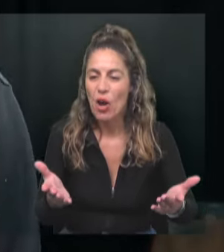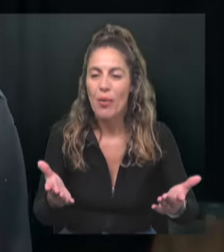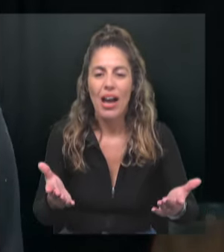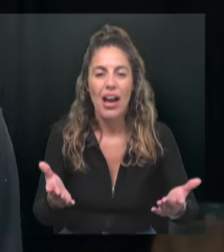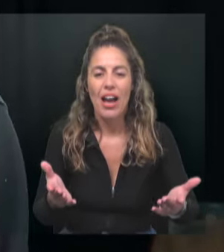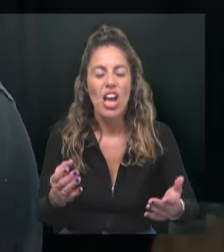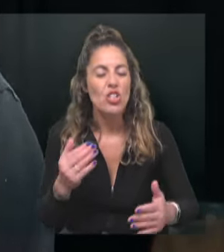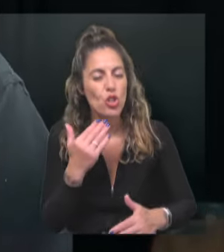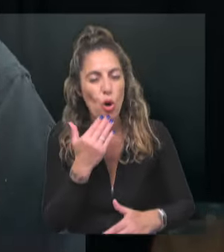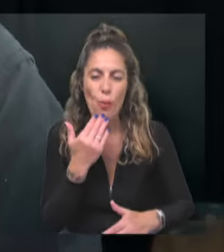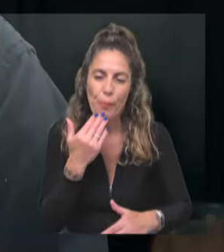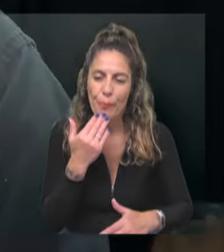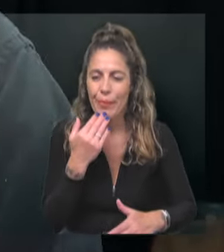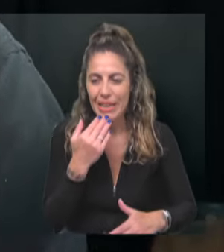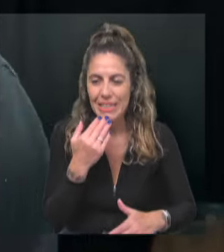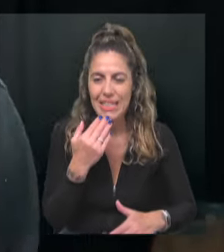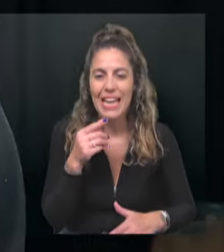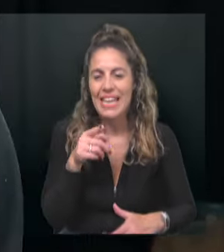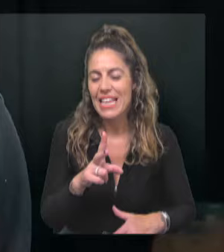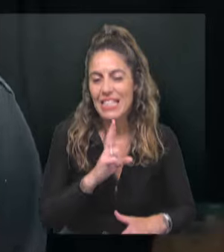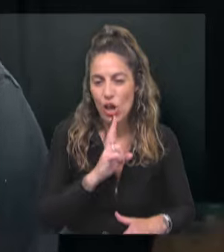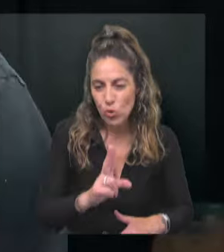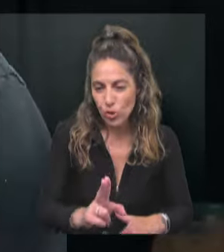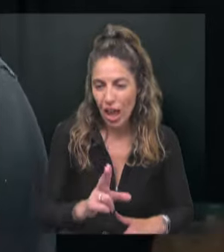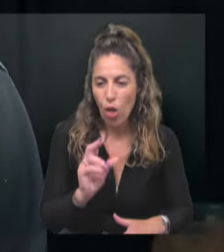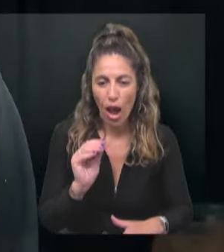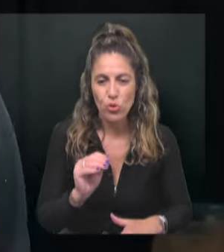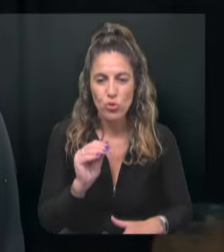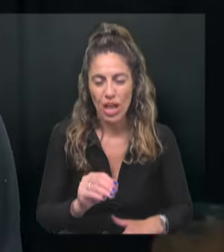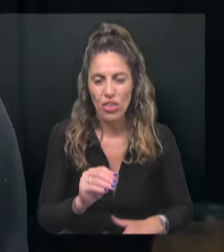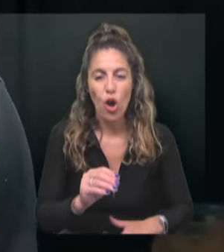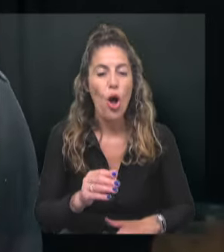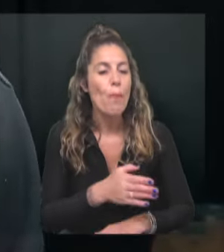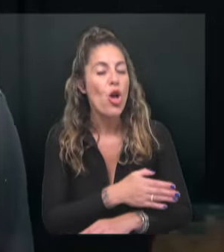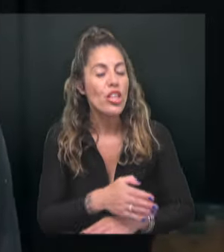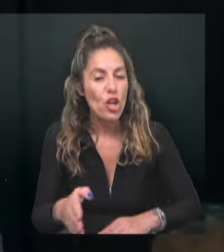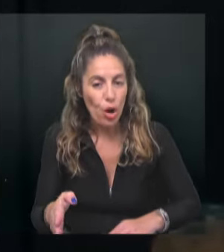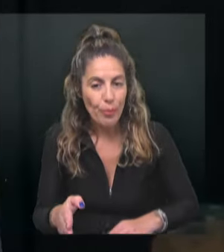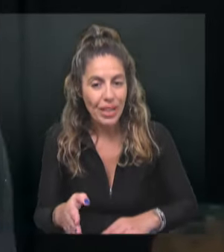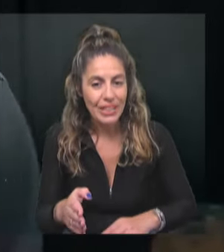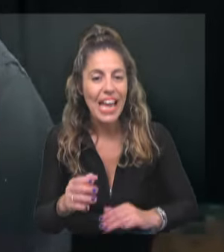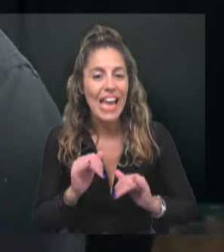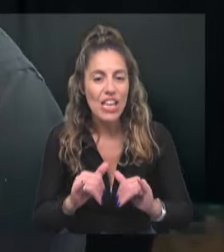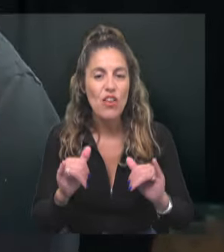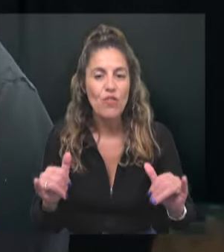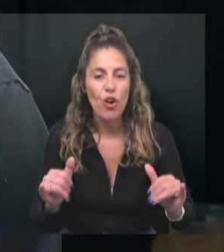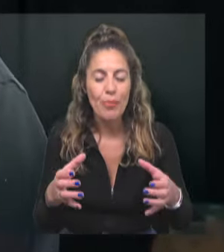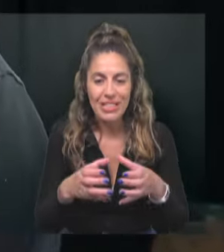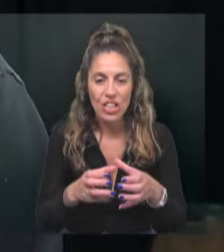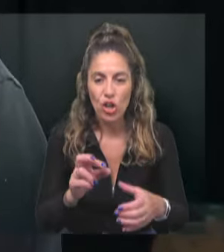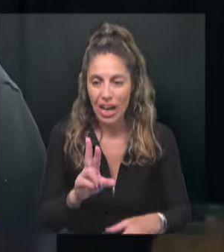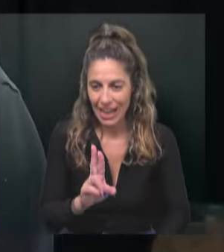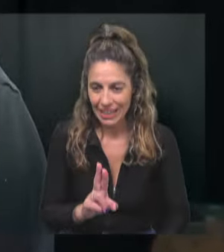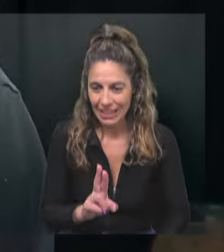hechos sospecha en en en ese resultado posteriormente está el informe del centro Carter está la